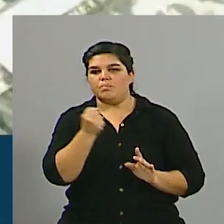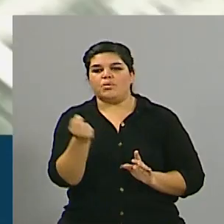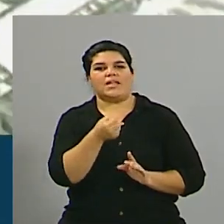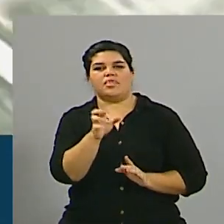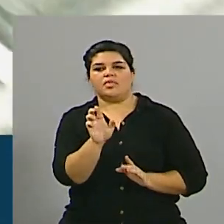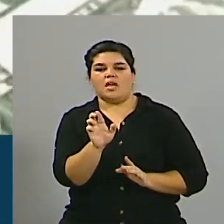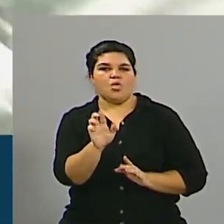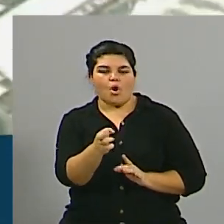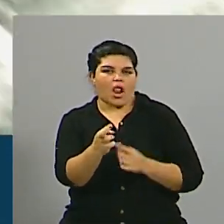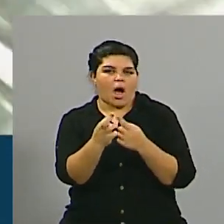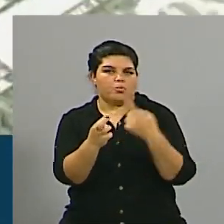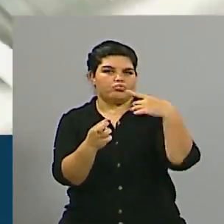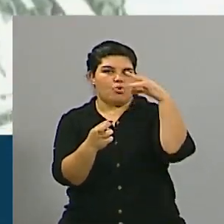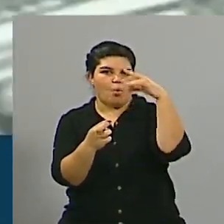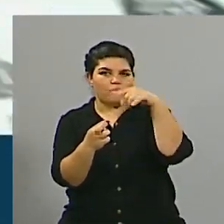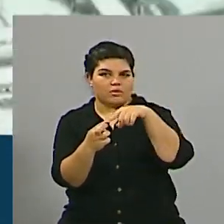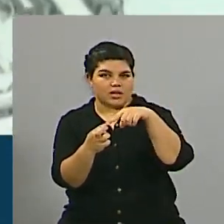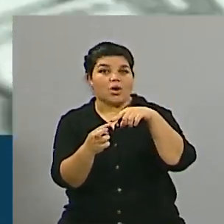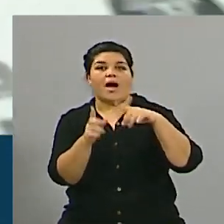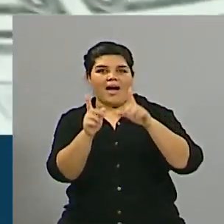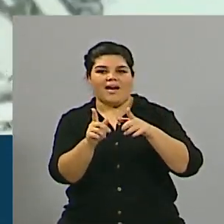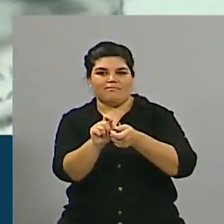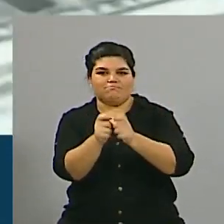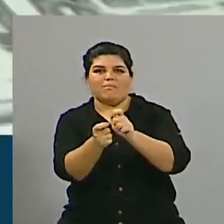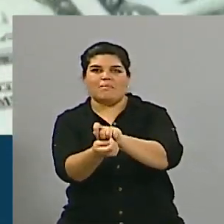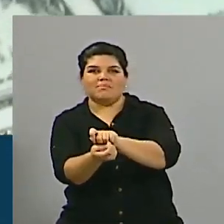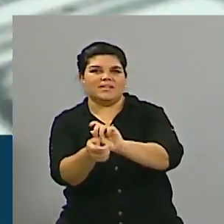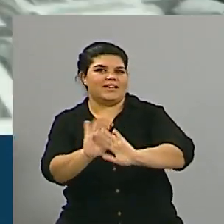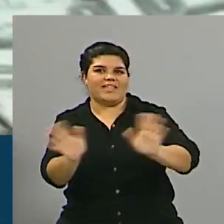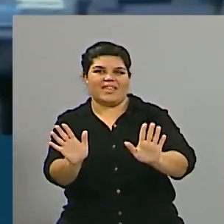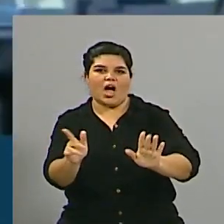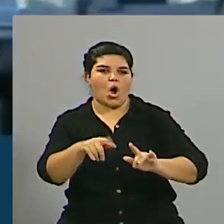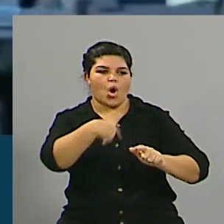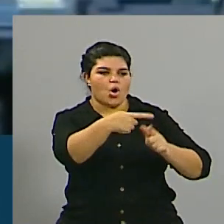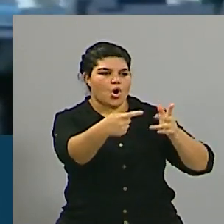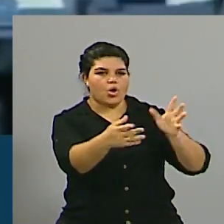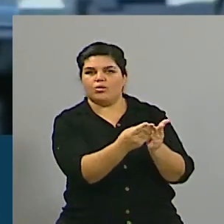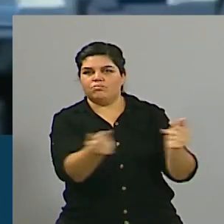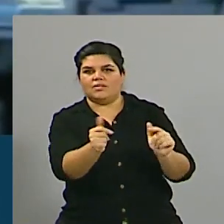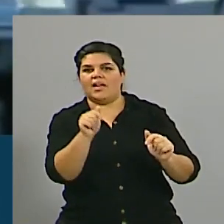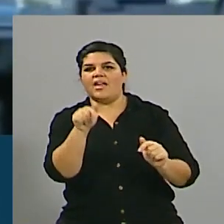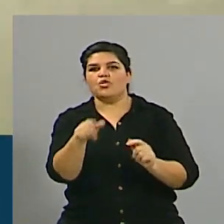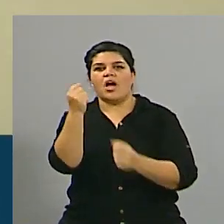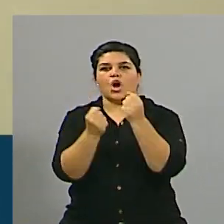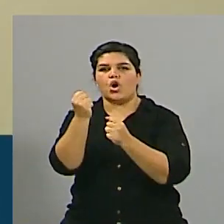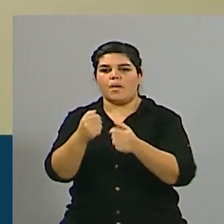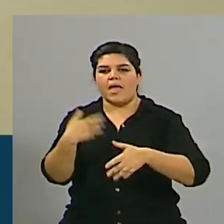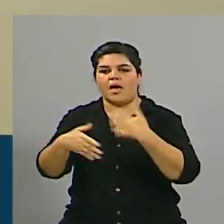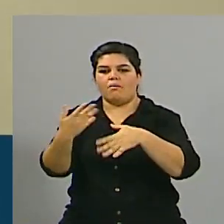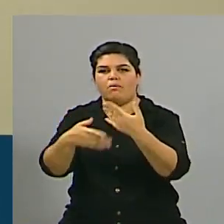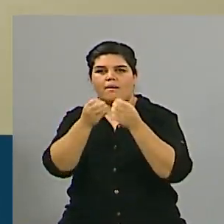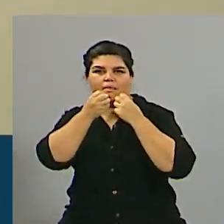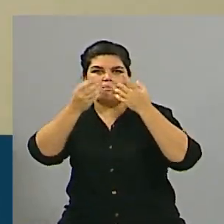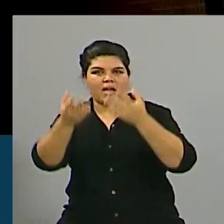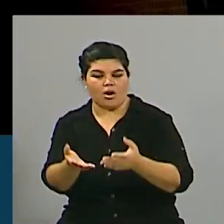de cambio y con ese tipo de cambio la Argentina funcione bien, la economía de la Argentina funciona bien. Ahora, dado